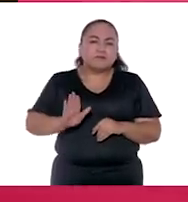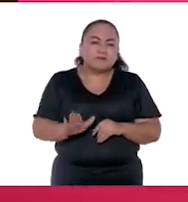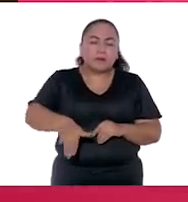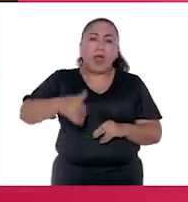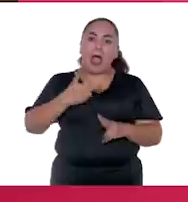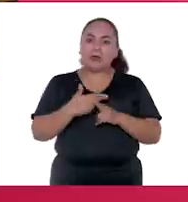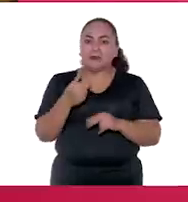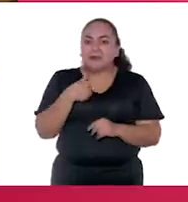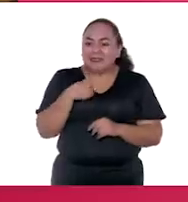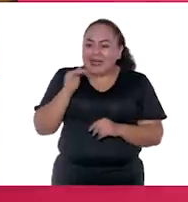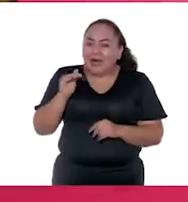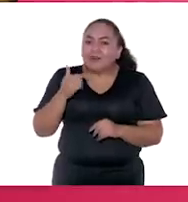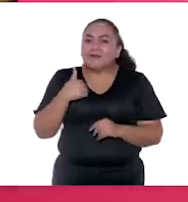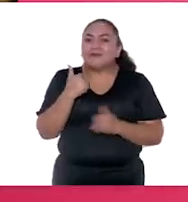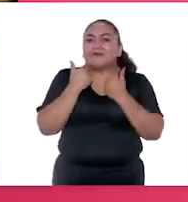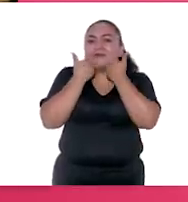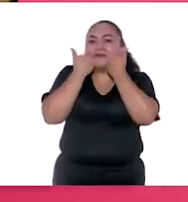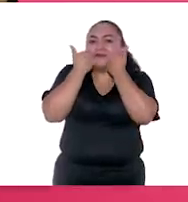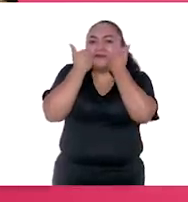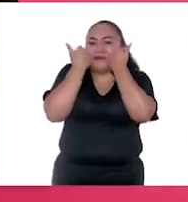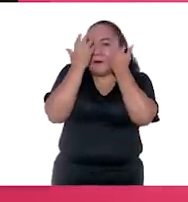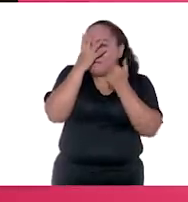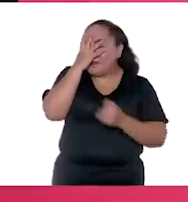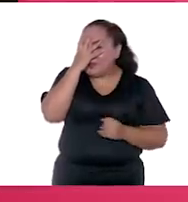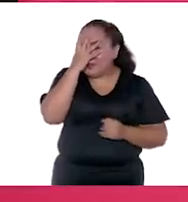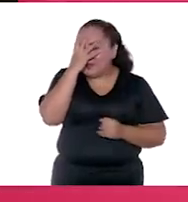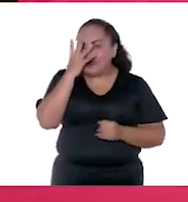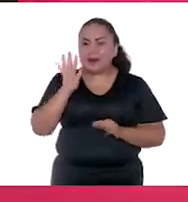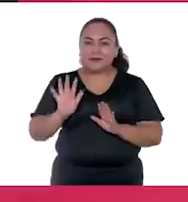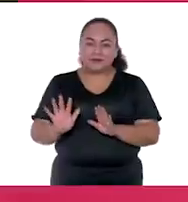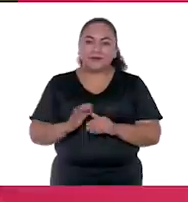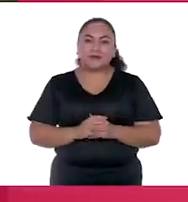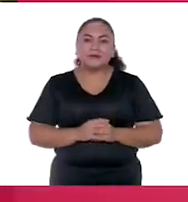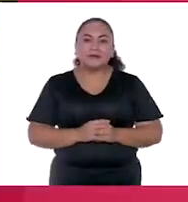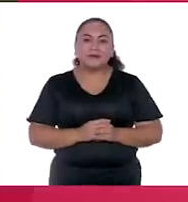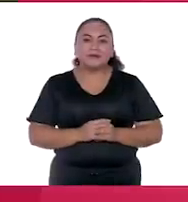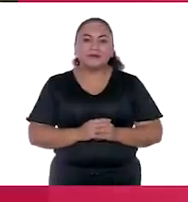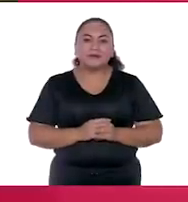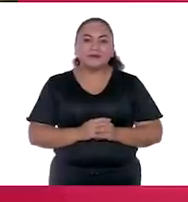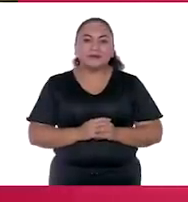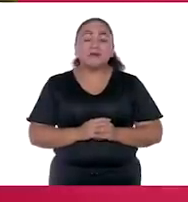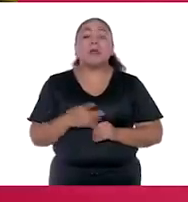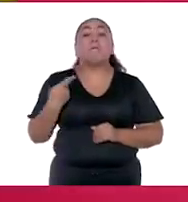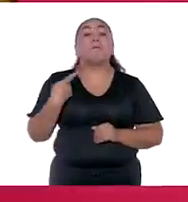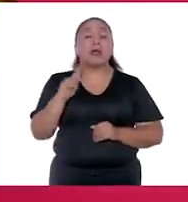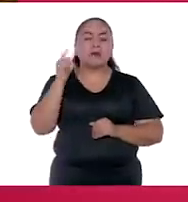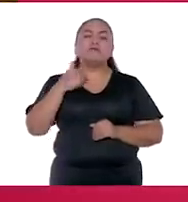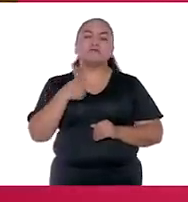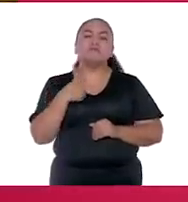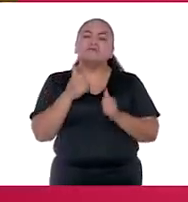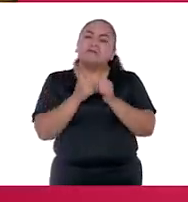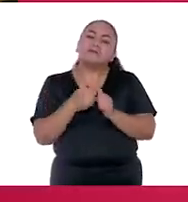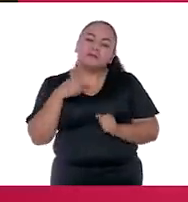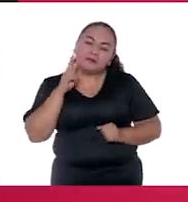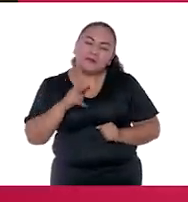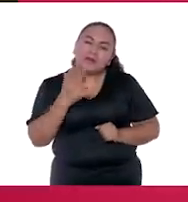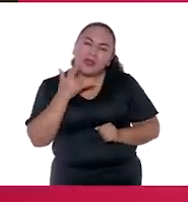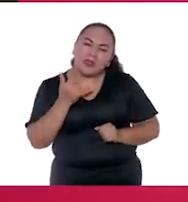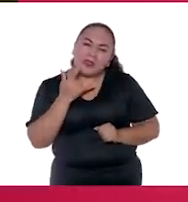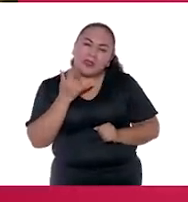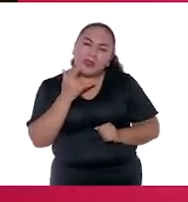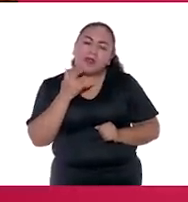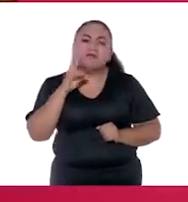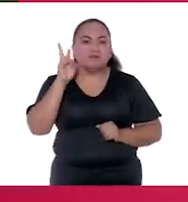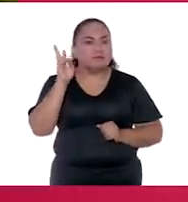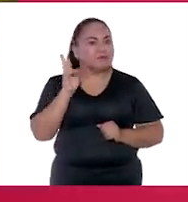vergüenza me da interrumpirlo. Sin embargo, me quedo un rato viendo y es